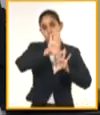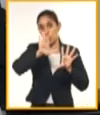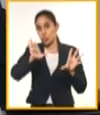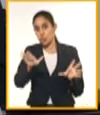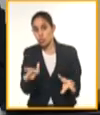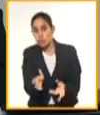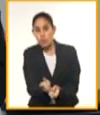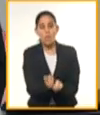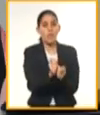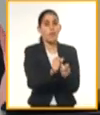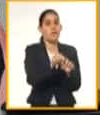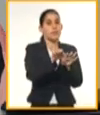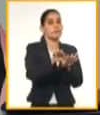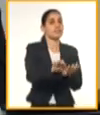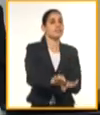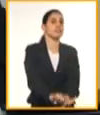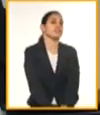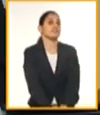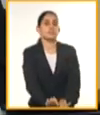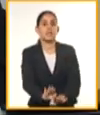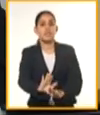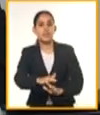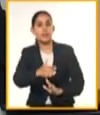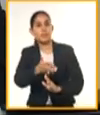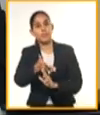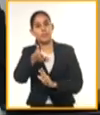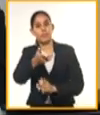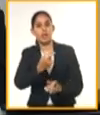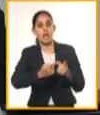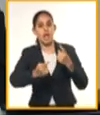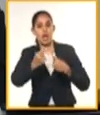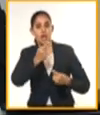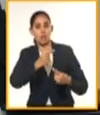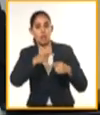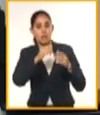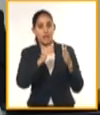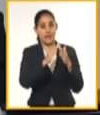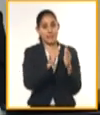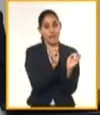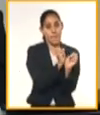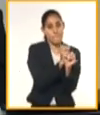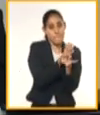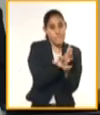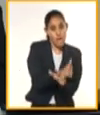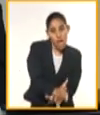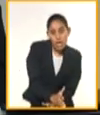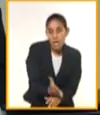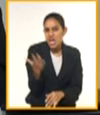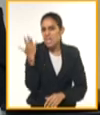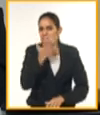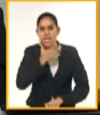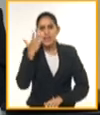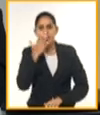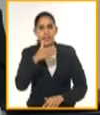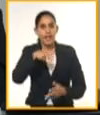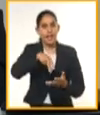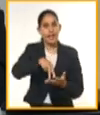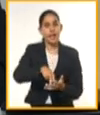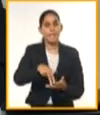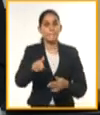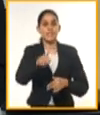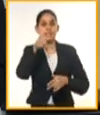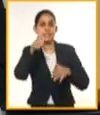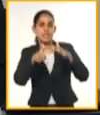del show que escenificaron ante las cámaras en plena Casa Blanca el presidente y vicepresidente de los Estados